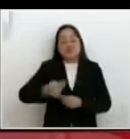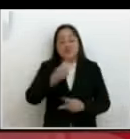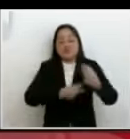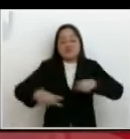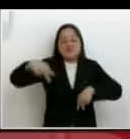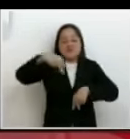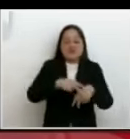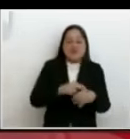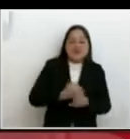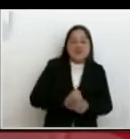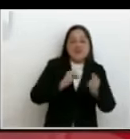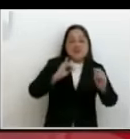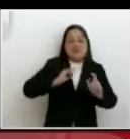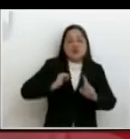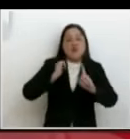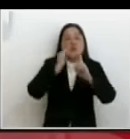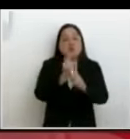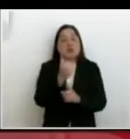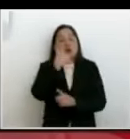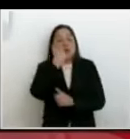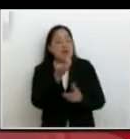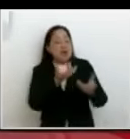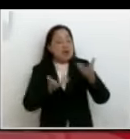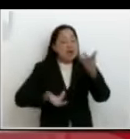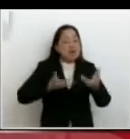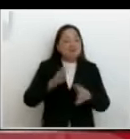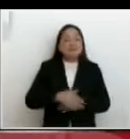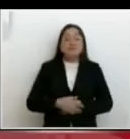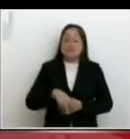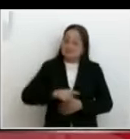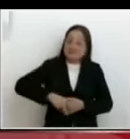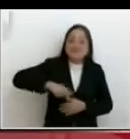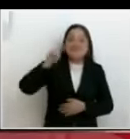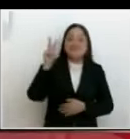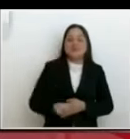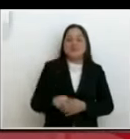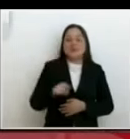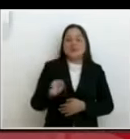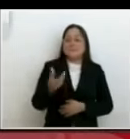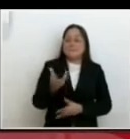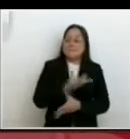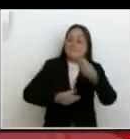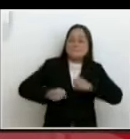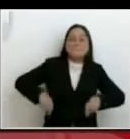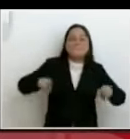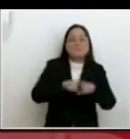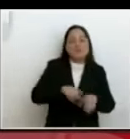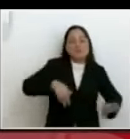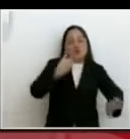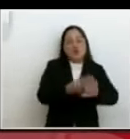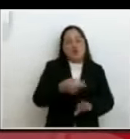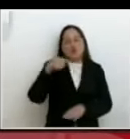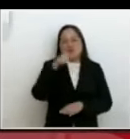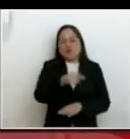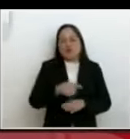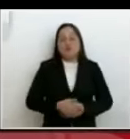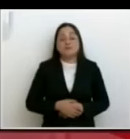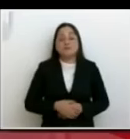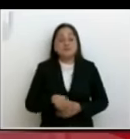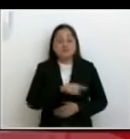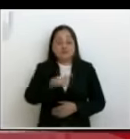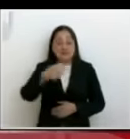autoritarismo, independencia, autonomía, y la verdad es que todo lo que dicen se les regresa como boomerang. ¿Quieren que